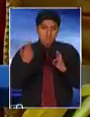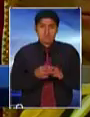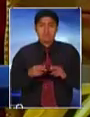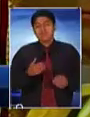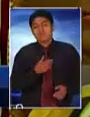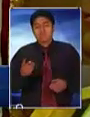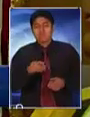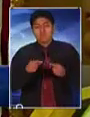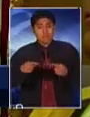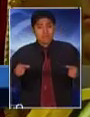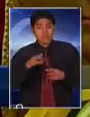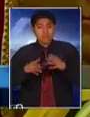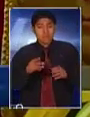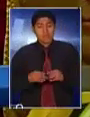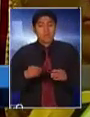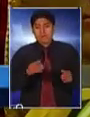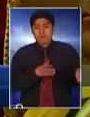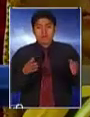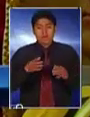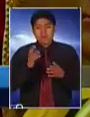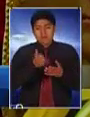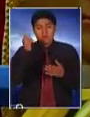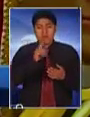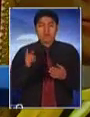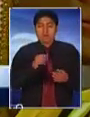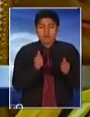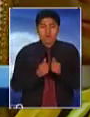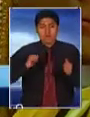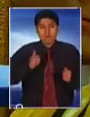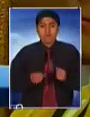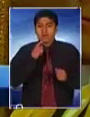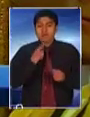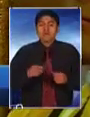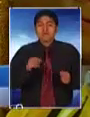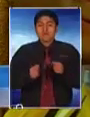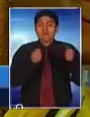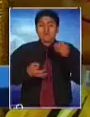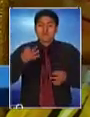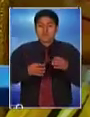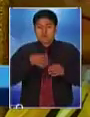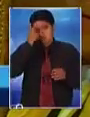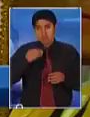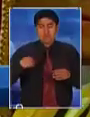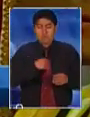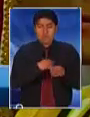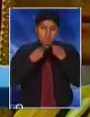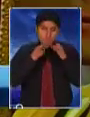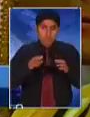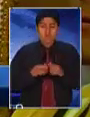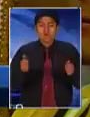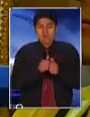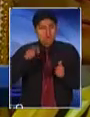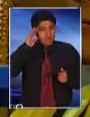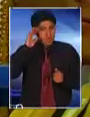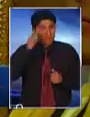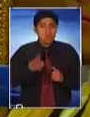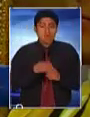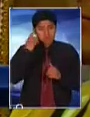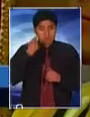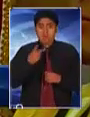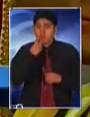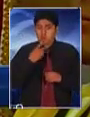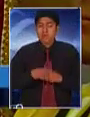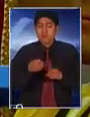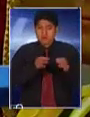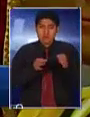Regional Anticorrupción. Reunámonos con las autoridades del Poder Judicial en Cusco, con el Ministerio Público, con la Policía,